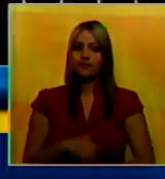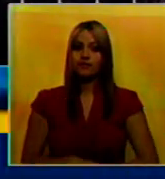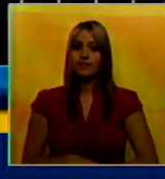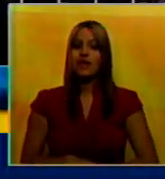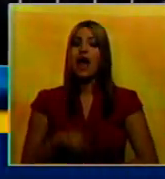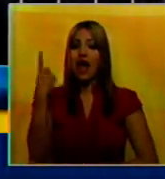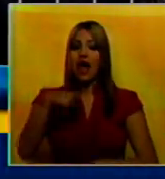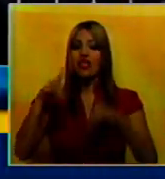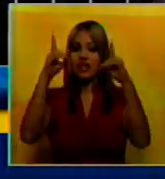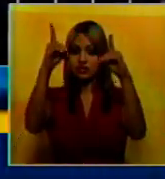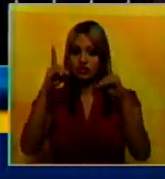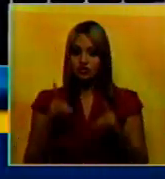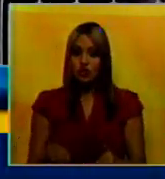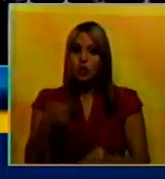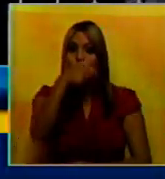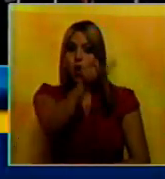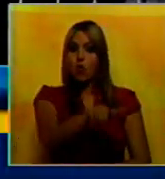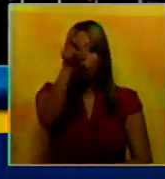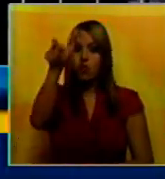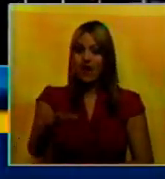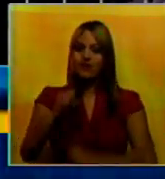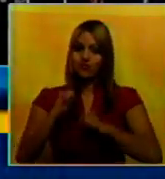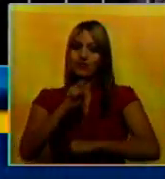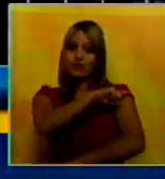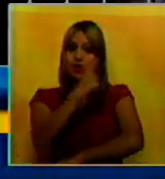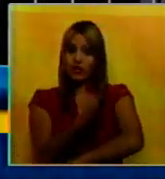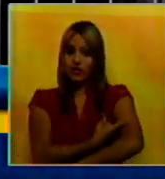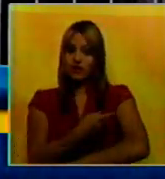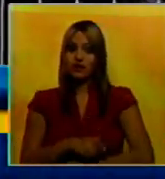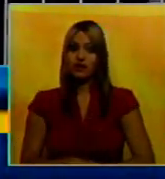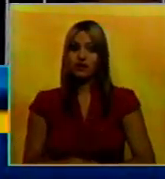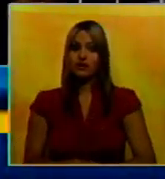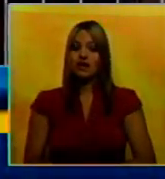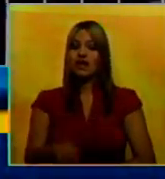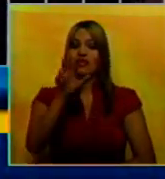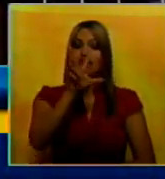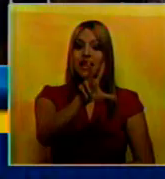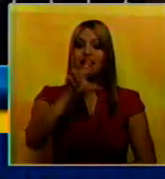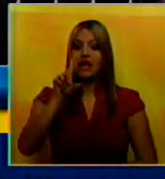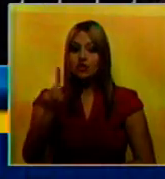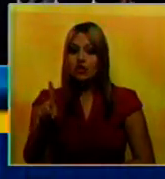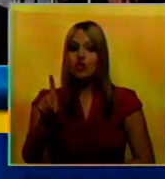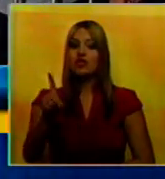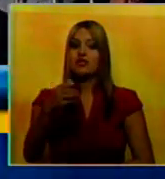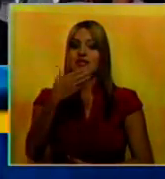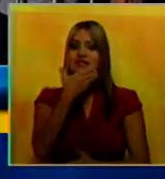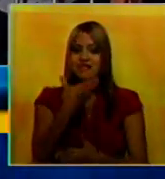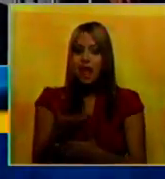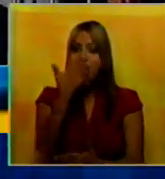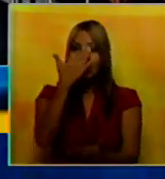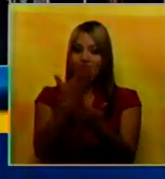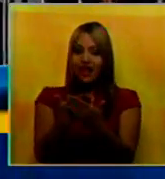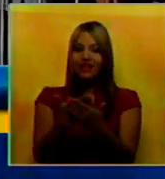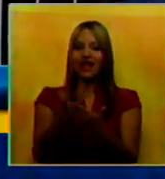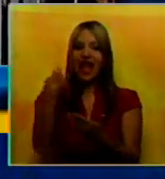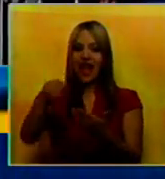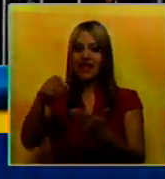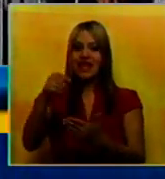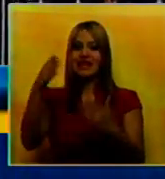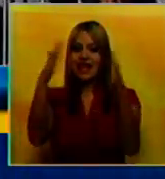con la decisión de nuestro pueblo soberano, 31 de diciembre frente a Miraflores, allí en la